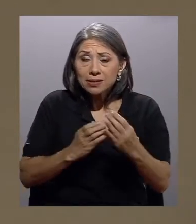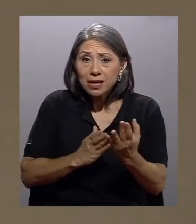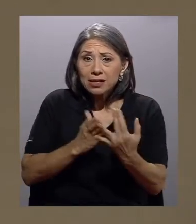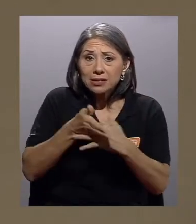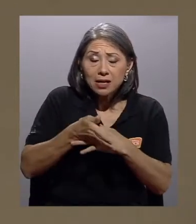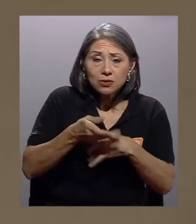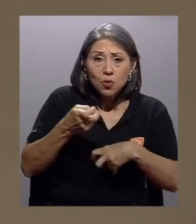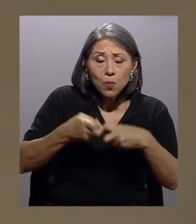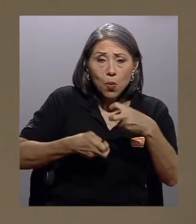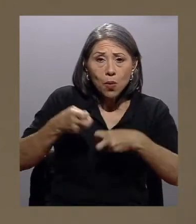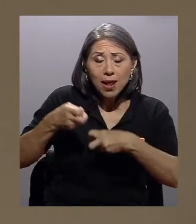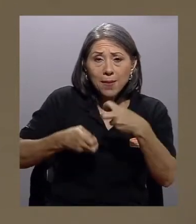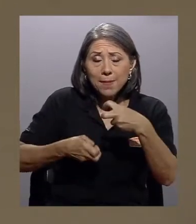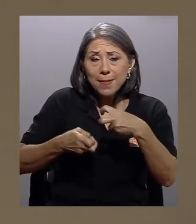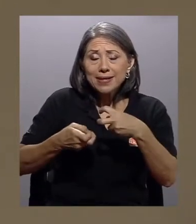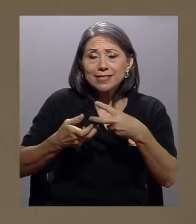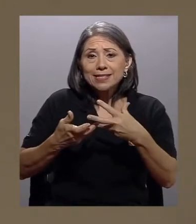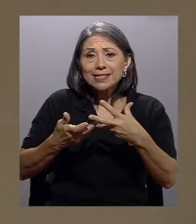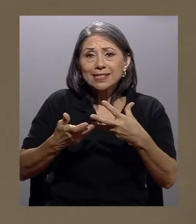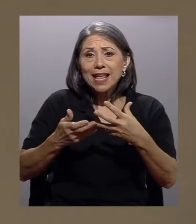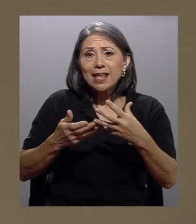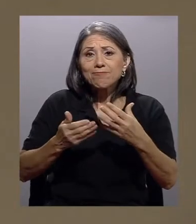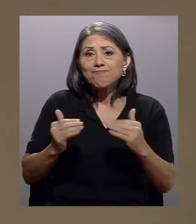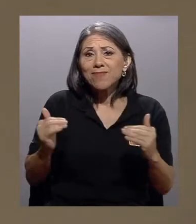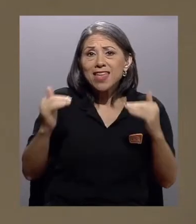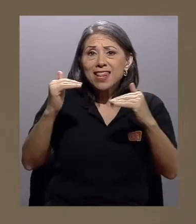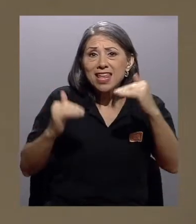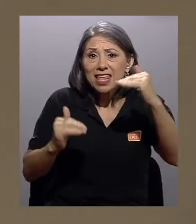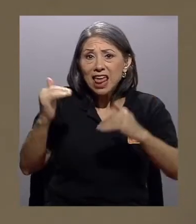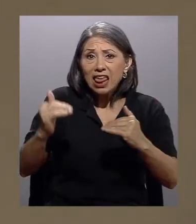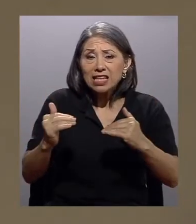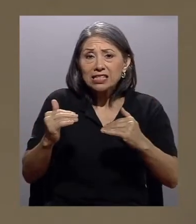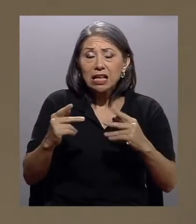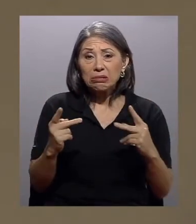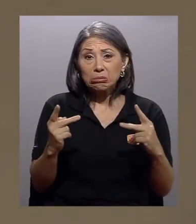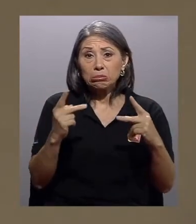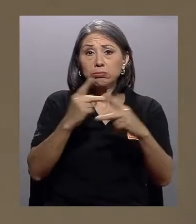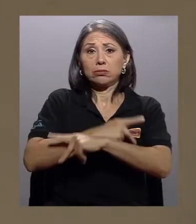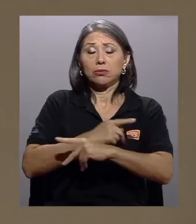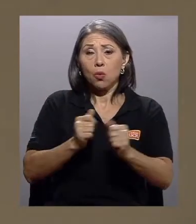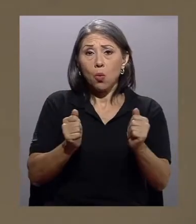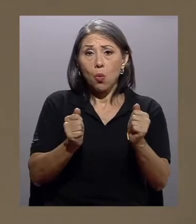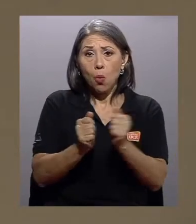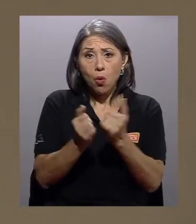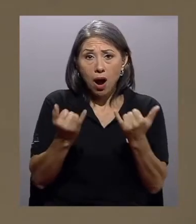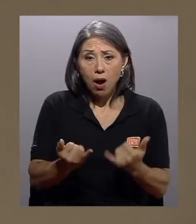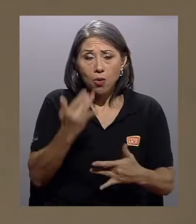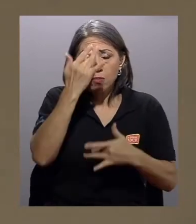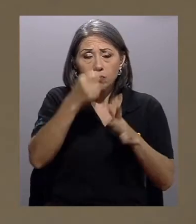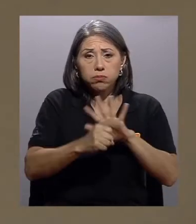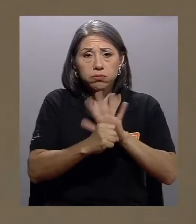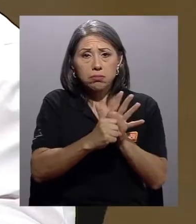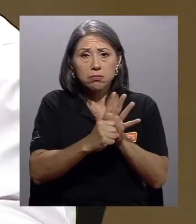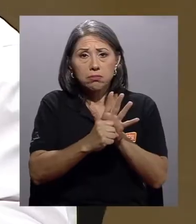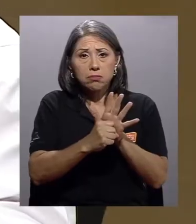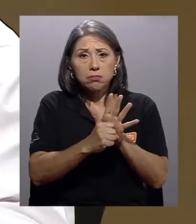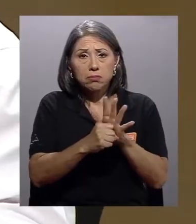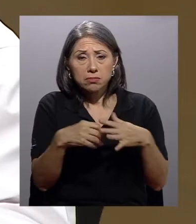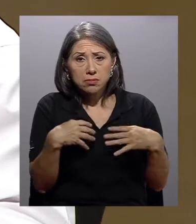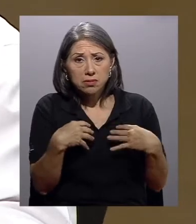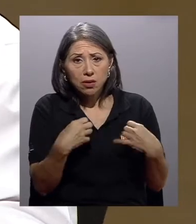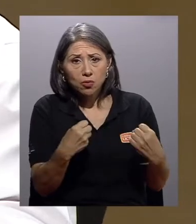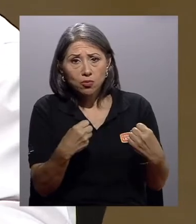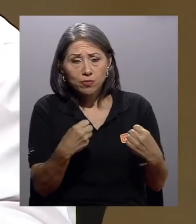problemas de acceso y de inequidades con esta pandemia en cuanto a la salud. En términos